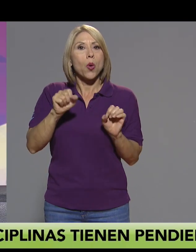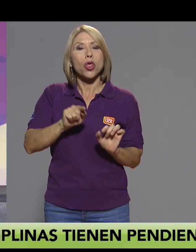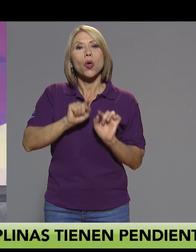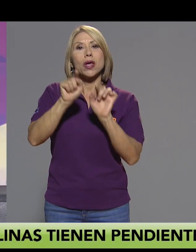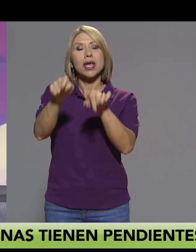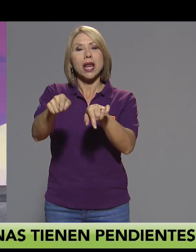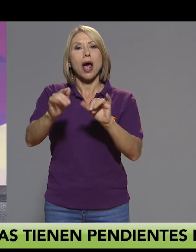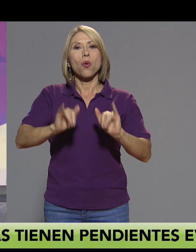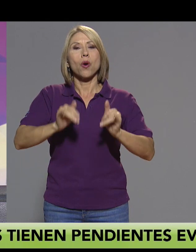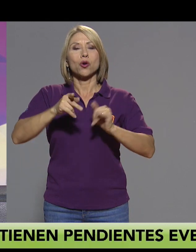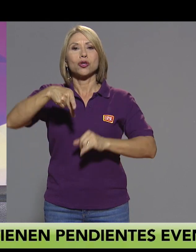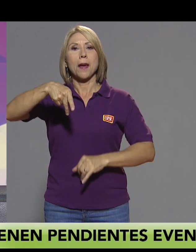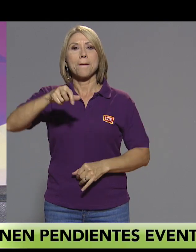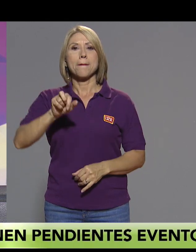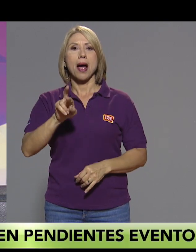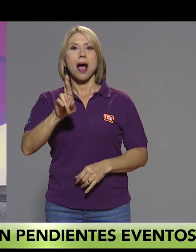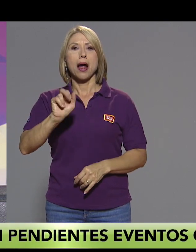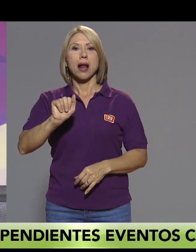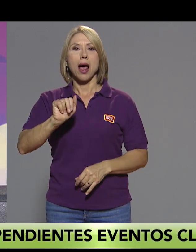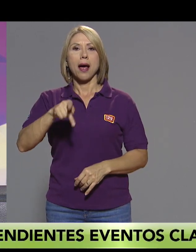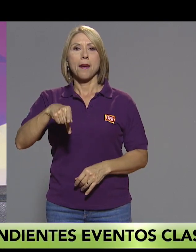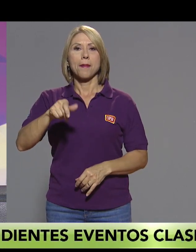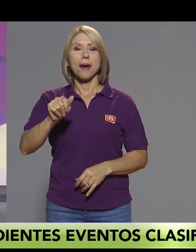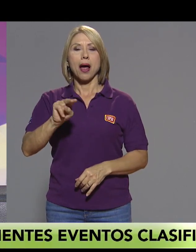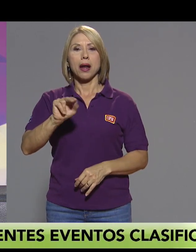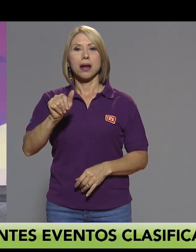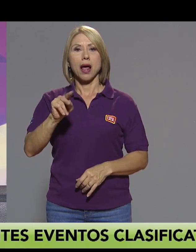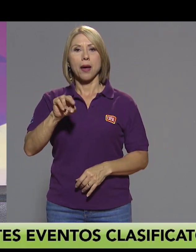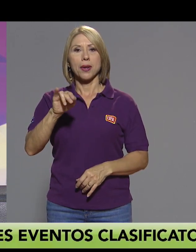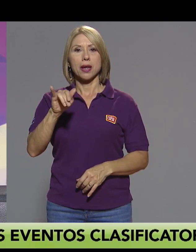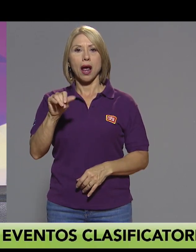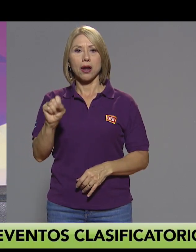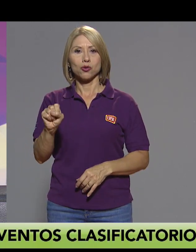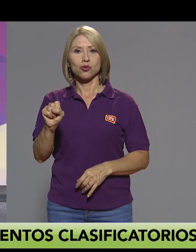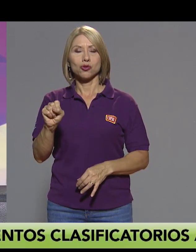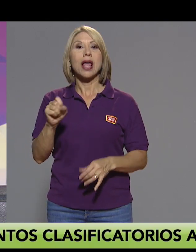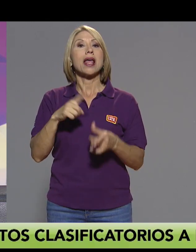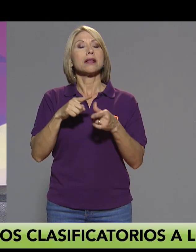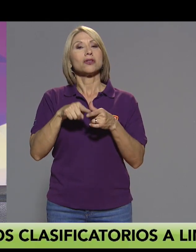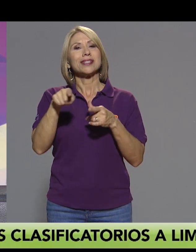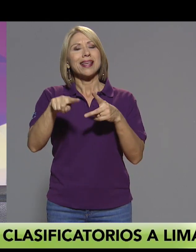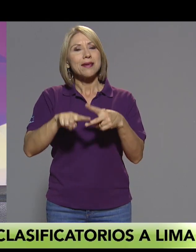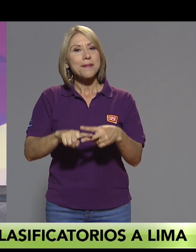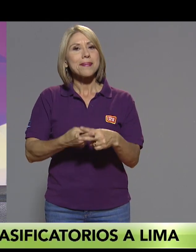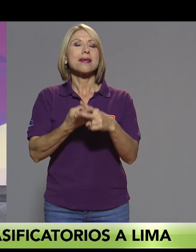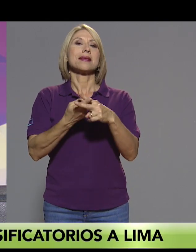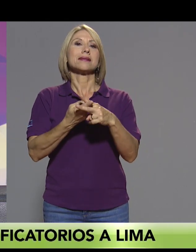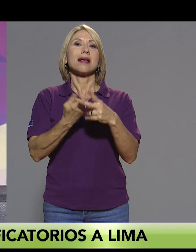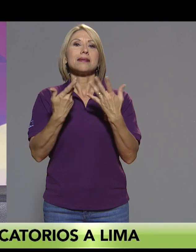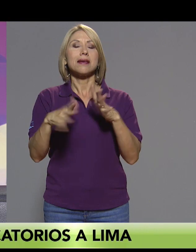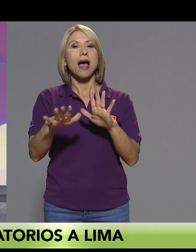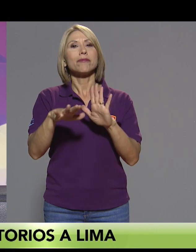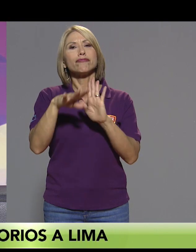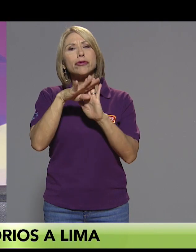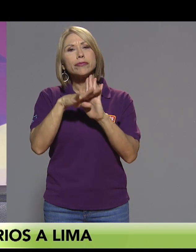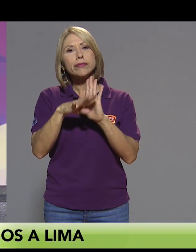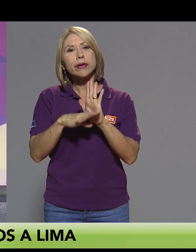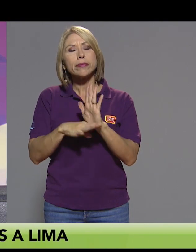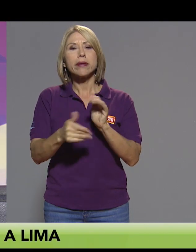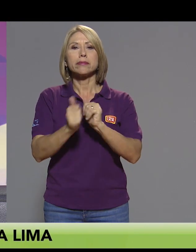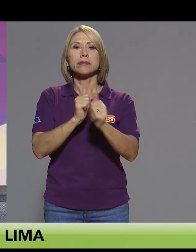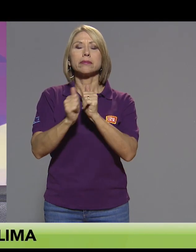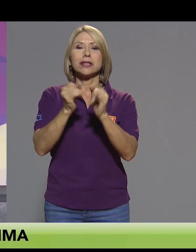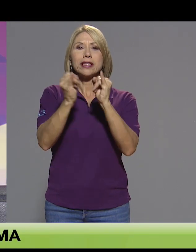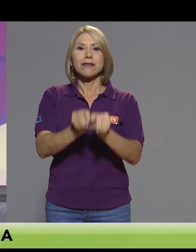ir a juegos parapanamericanos y bueno a partir de ahí empieza toda la lista ya tal vez de de deportes individuales